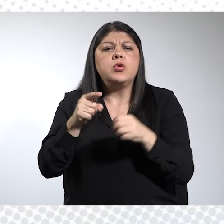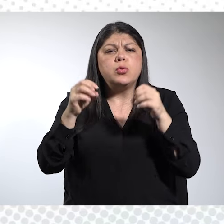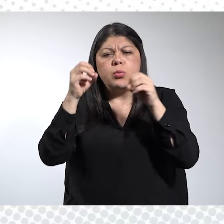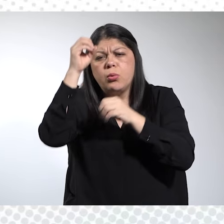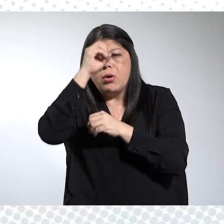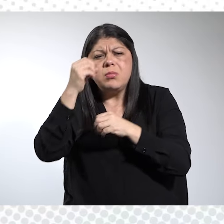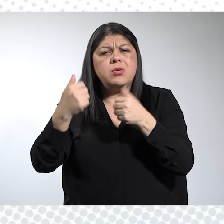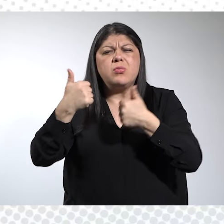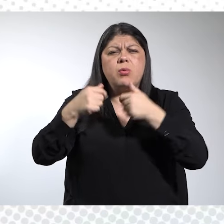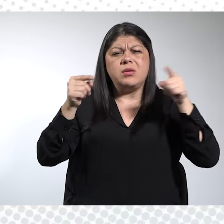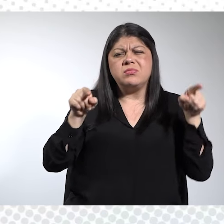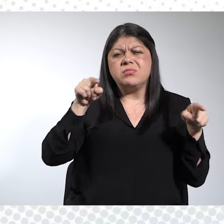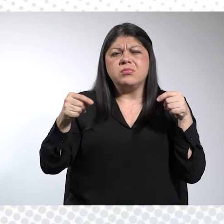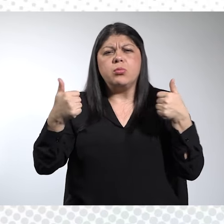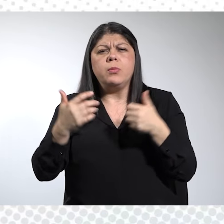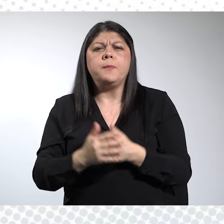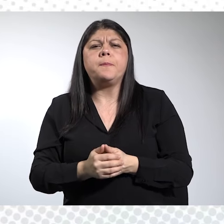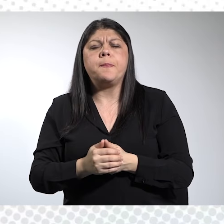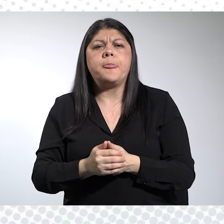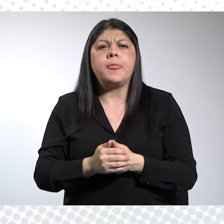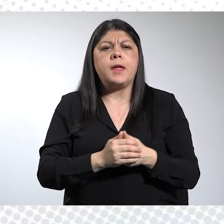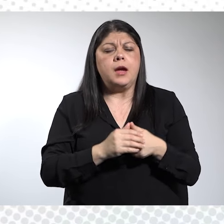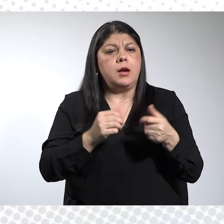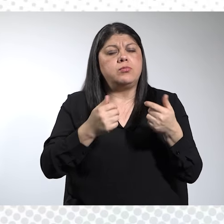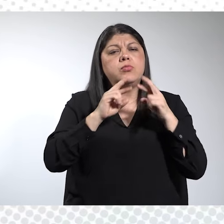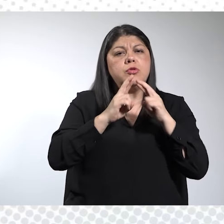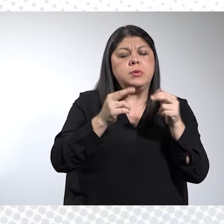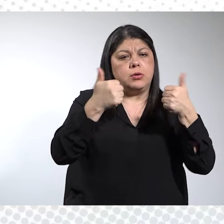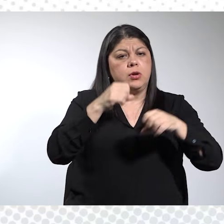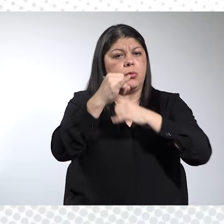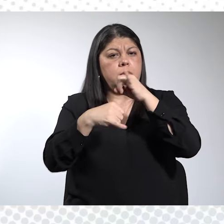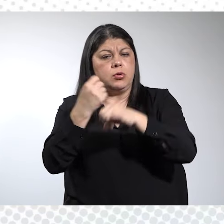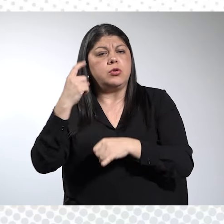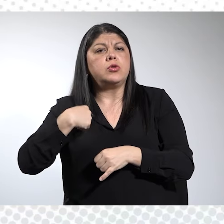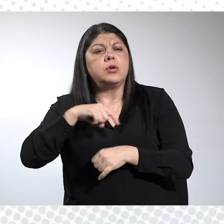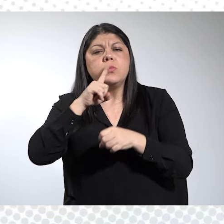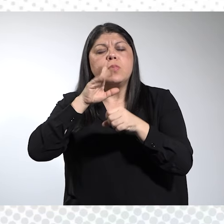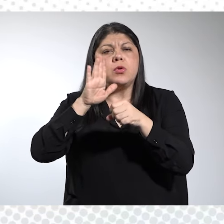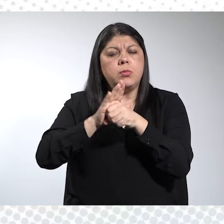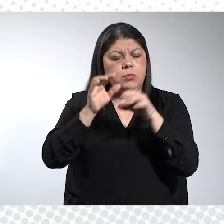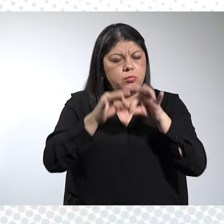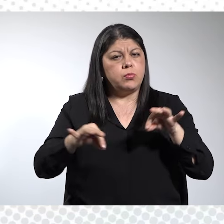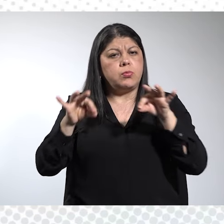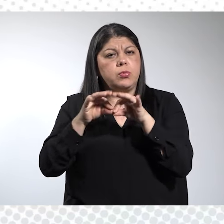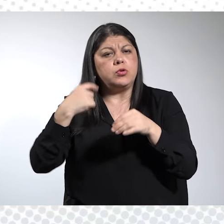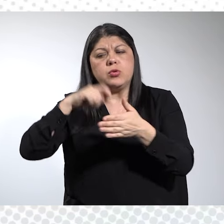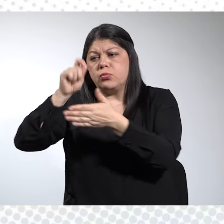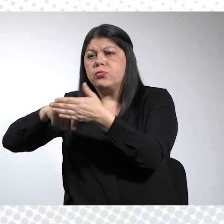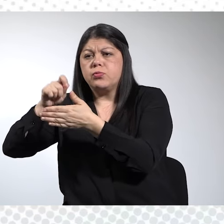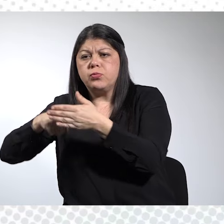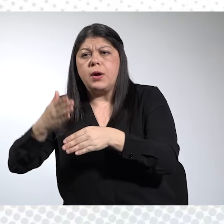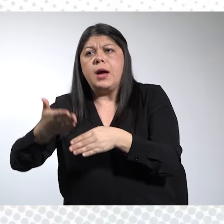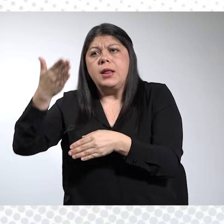¿Cuál será la postura de su gobierno frente a la población migrante? Respetar los acuerdos internacionales. Nosotros tenemos compromisos importantes que hemos